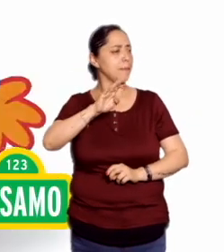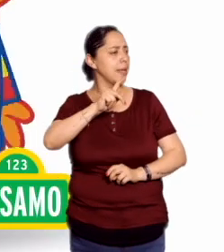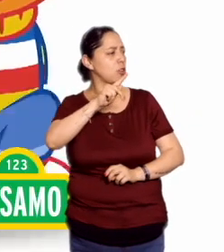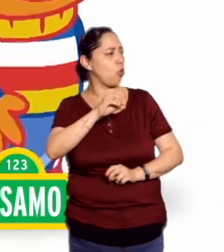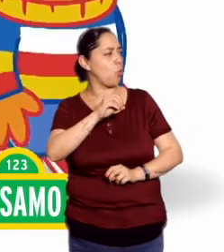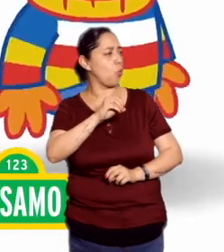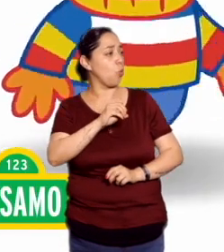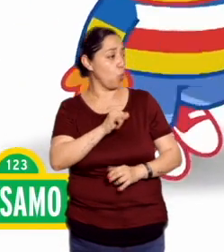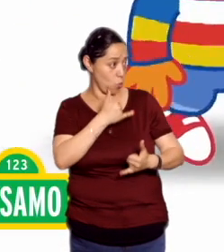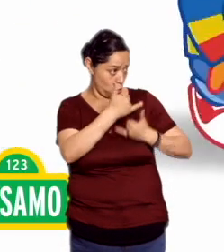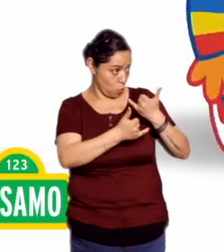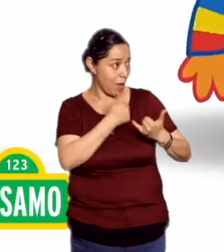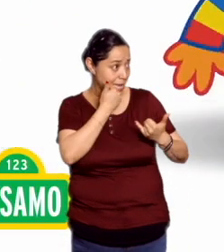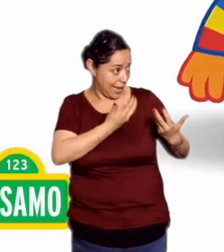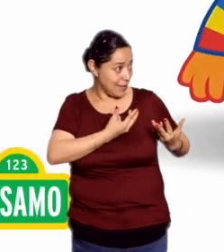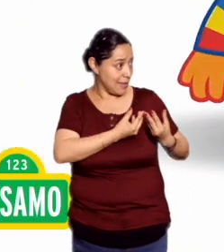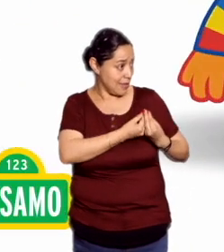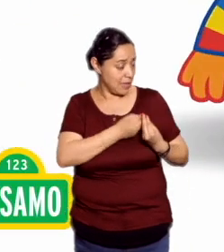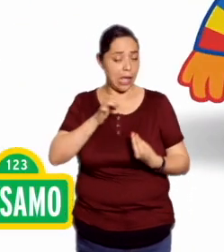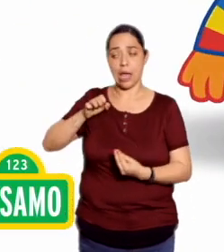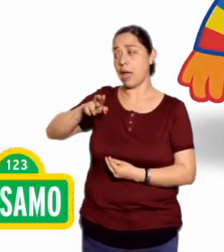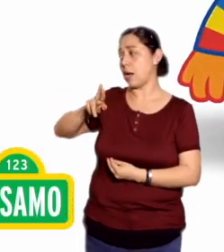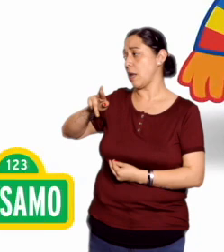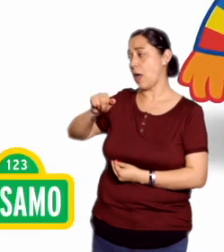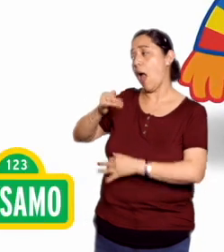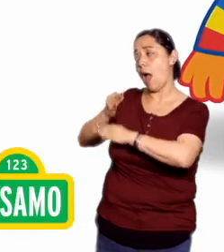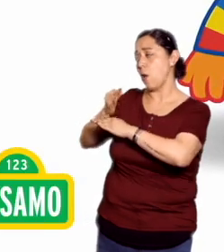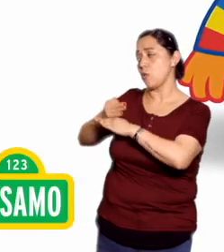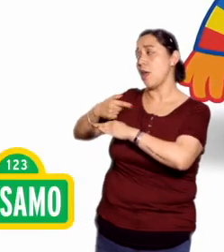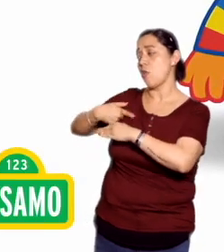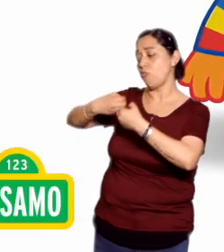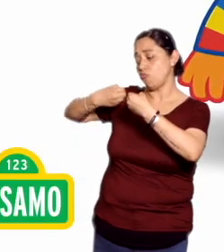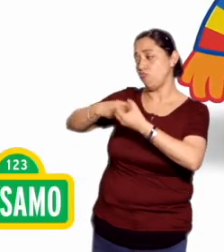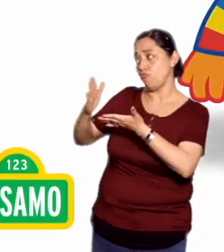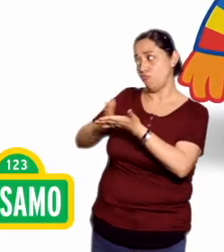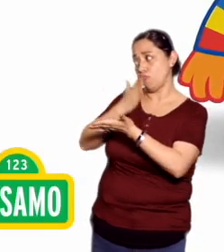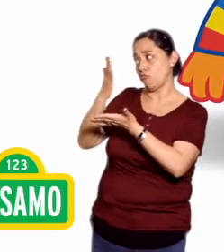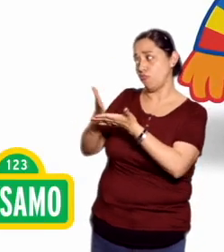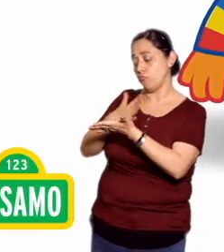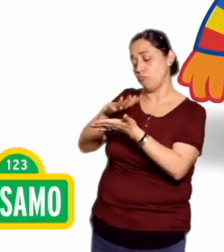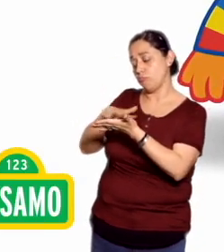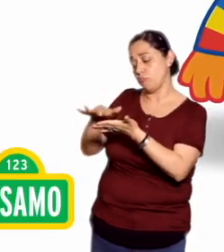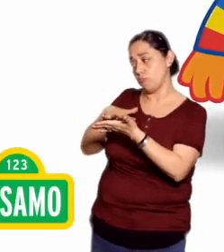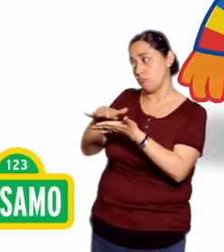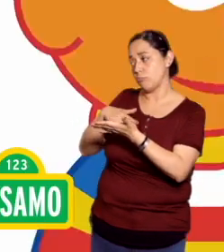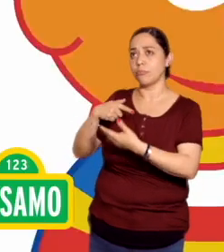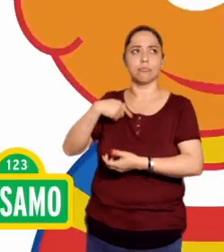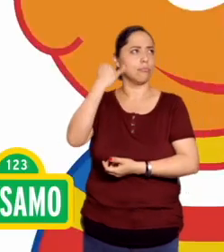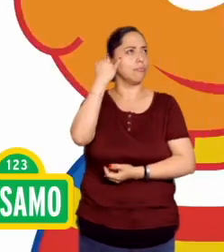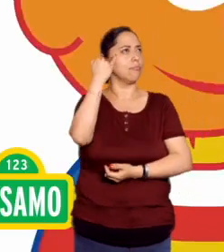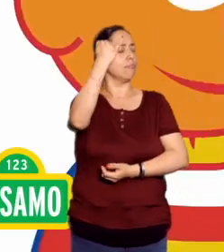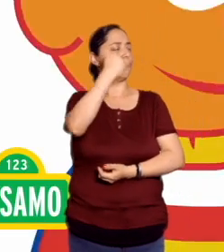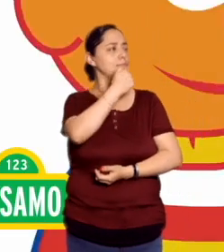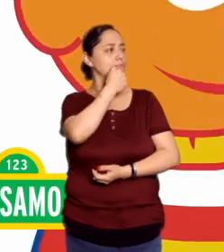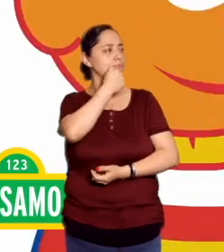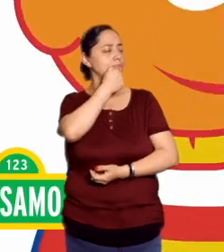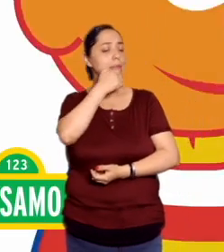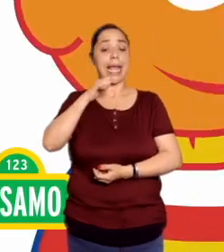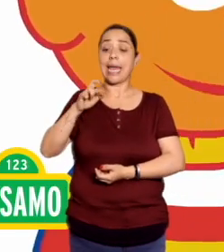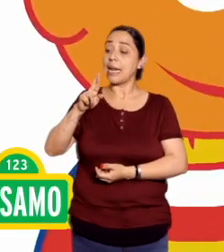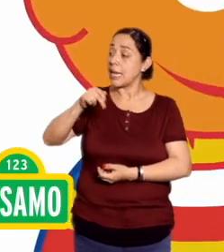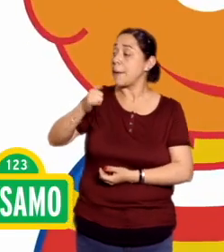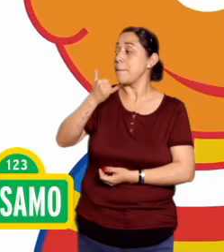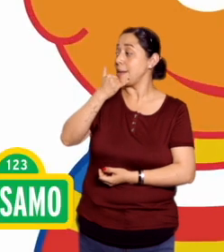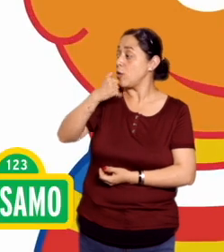Hola, Beto. ¿Quieres jugar conmigo? Ahora no, Enrique. Estoy leyendo un libro. Tengo una idea.